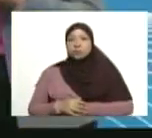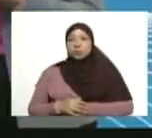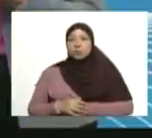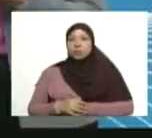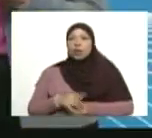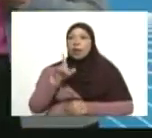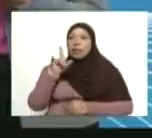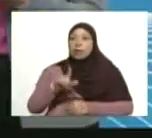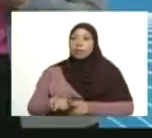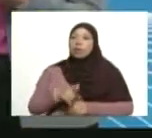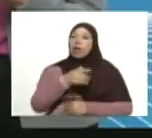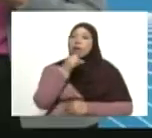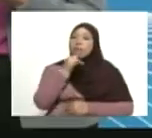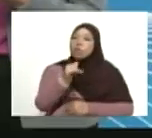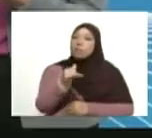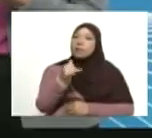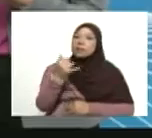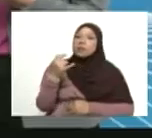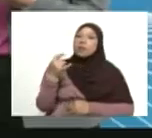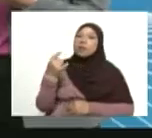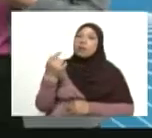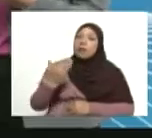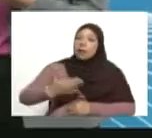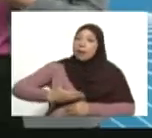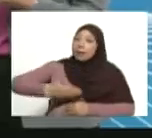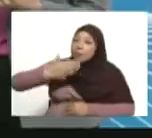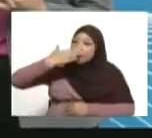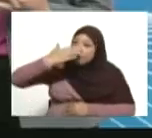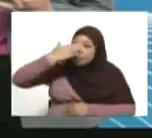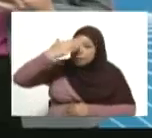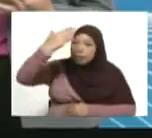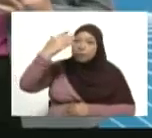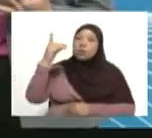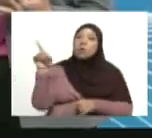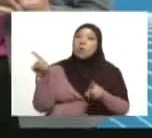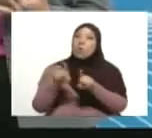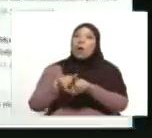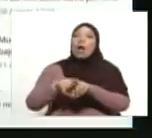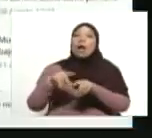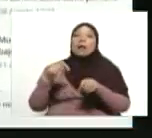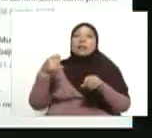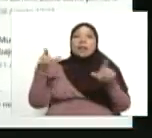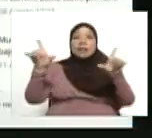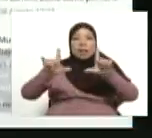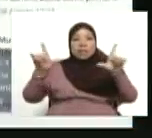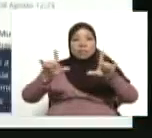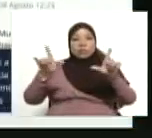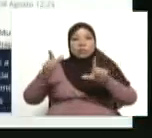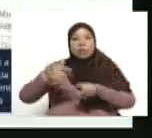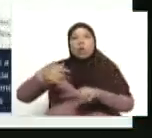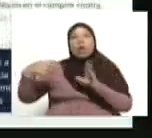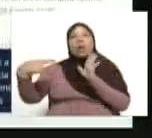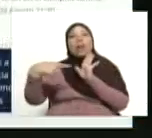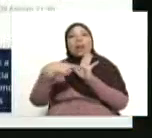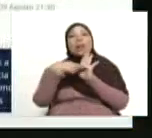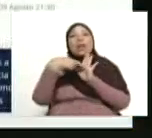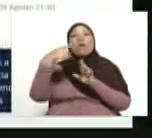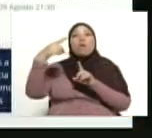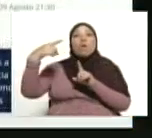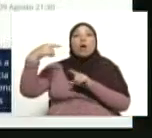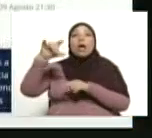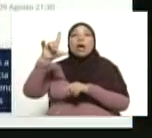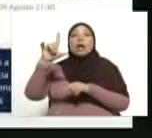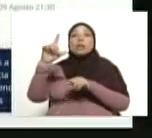Presidente, continuamos con información de los países árabes y vamos al portal de Al-Mayadeen, justamente en este contexto, que también denuncian como el